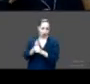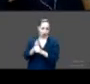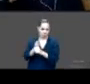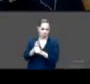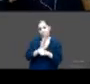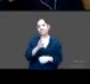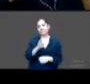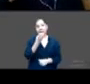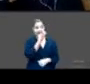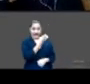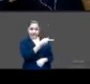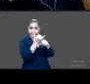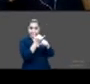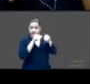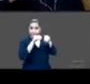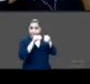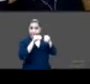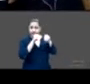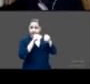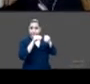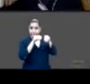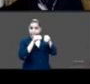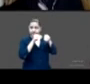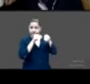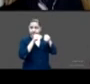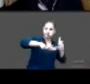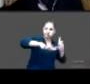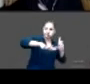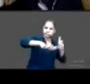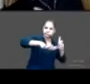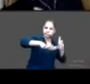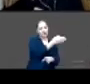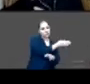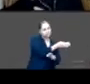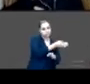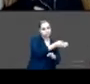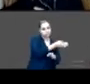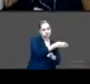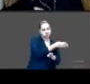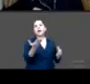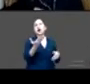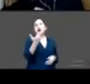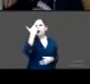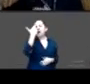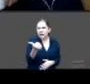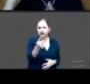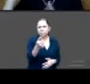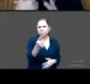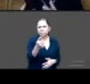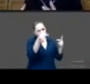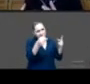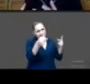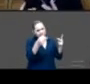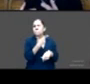cuáles son las tasas que se tienen, cuáles son algunos, no todos, pero algunos de los factores que están provocando este embarazo en adolescentes y